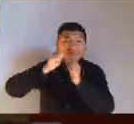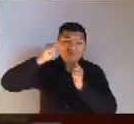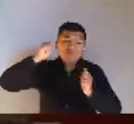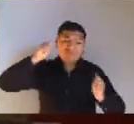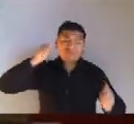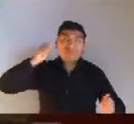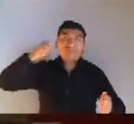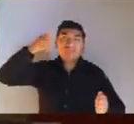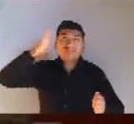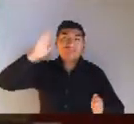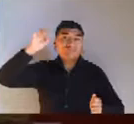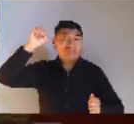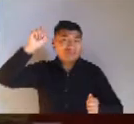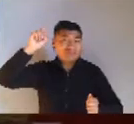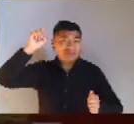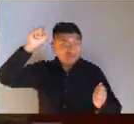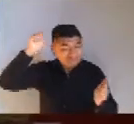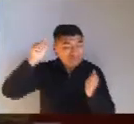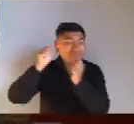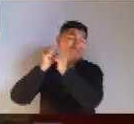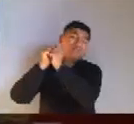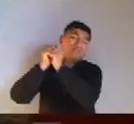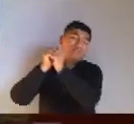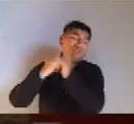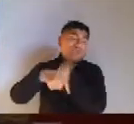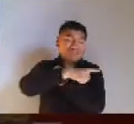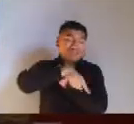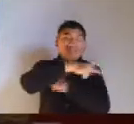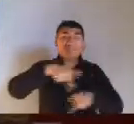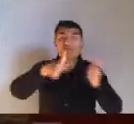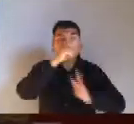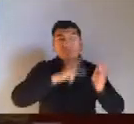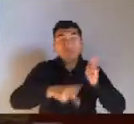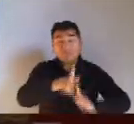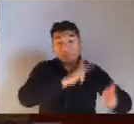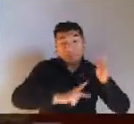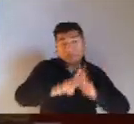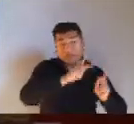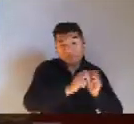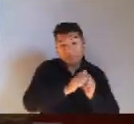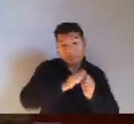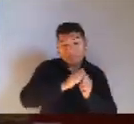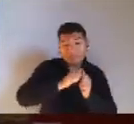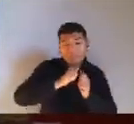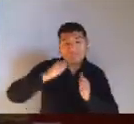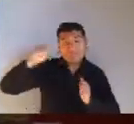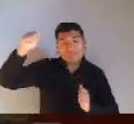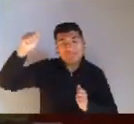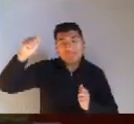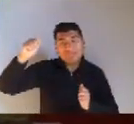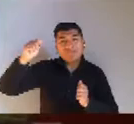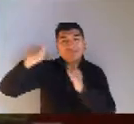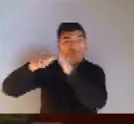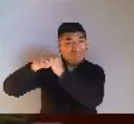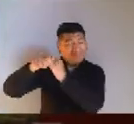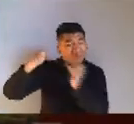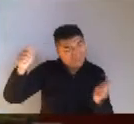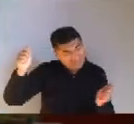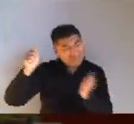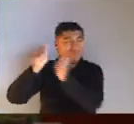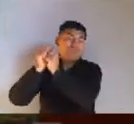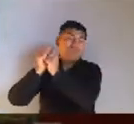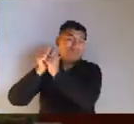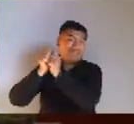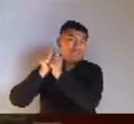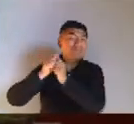Señor retornen al Señor, para que las personas alejadas de nuestra iglesia retornen a la iglesia. Tenemos